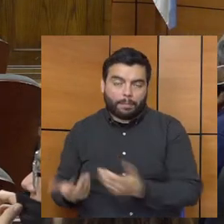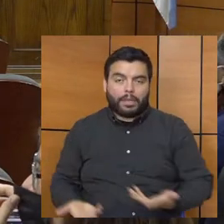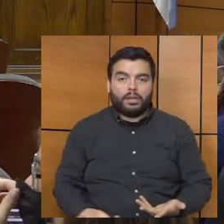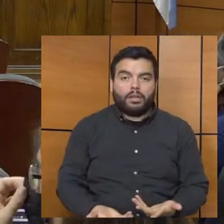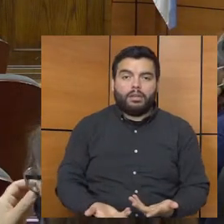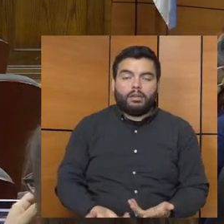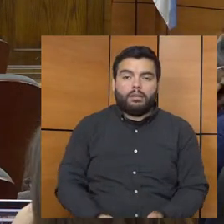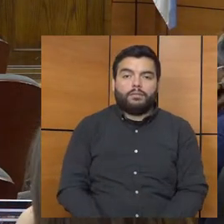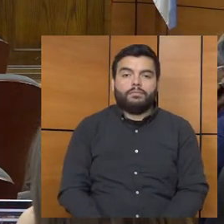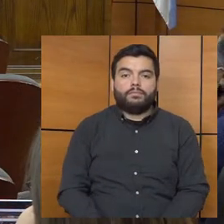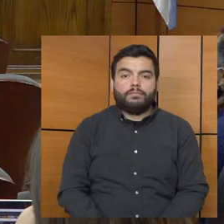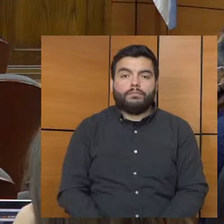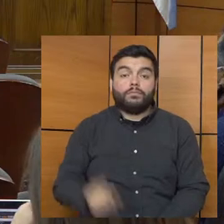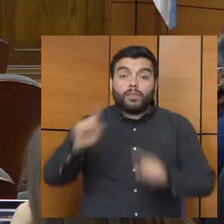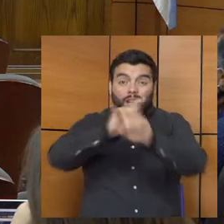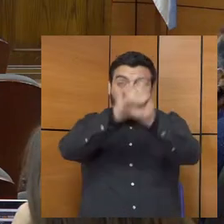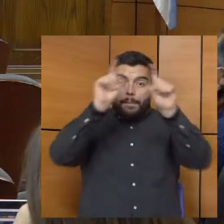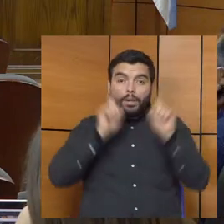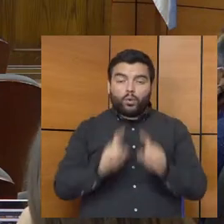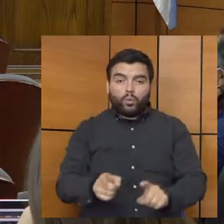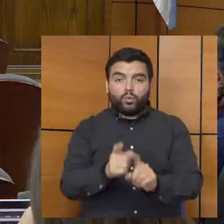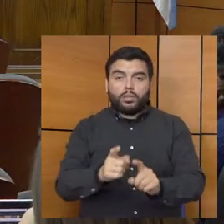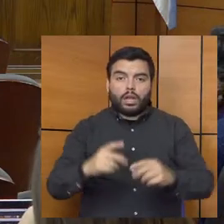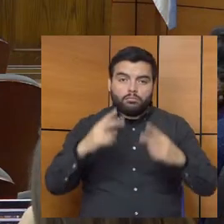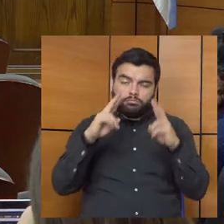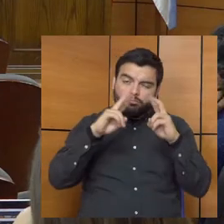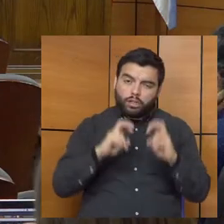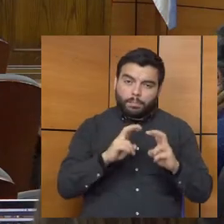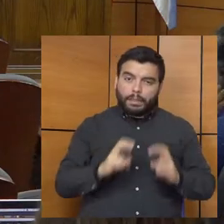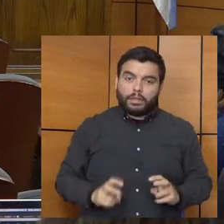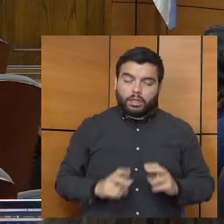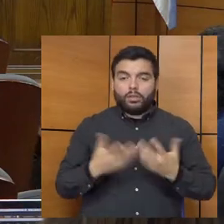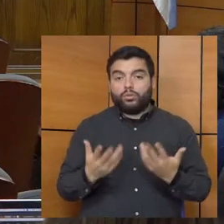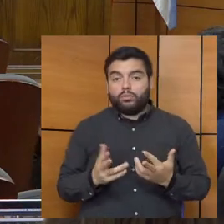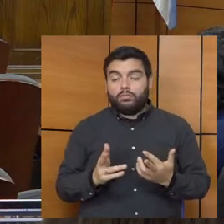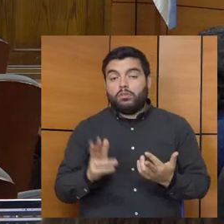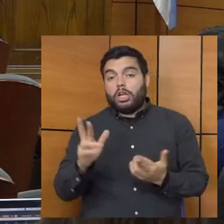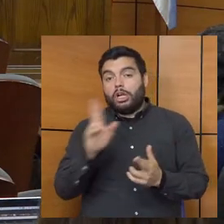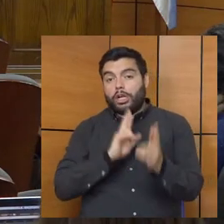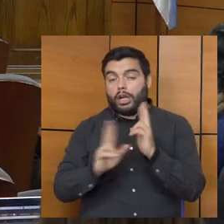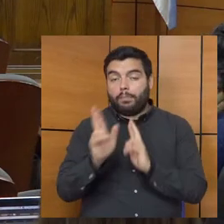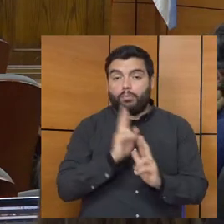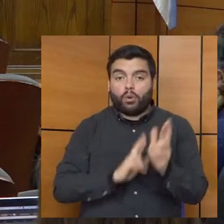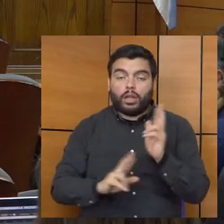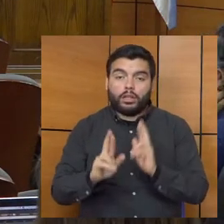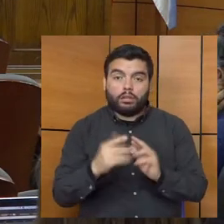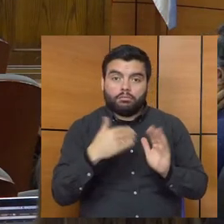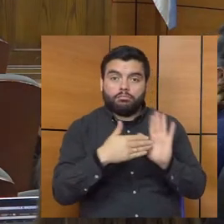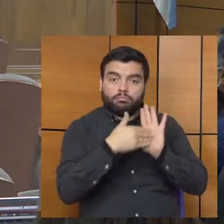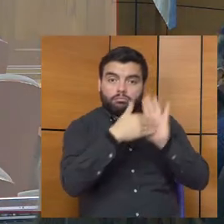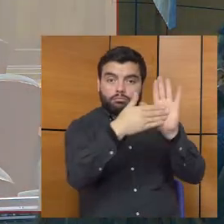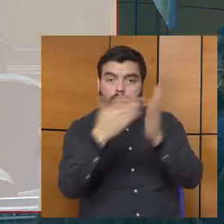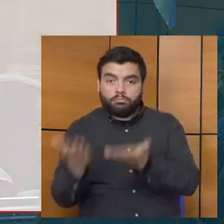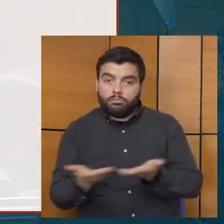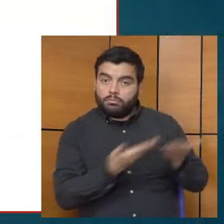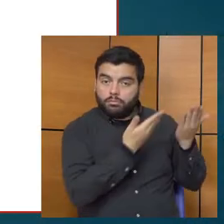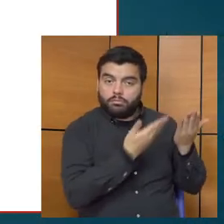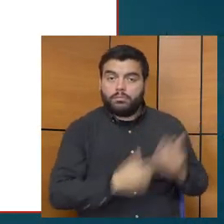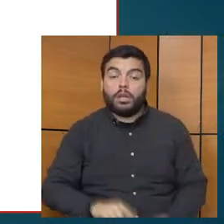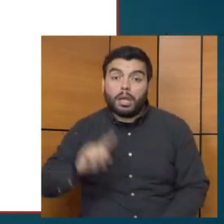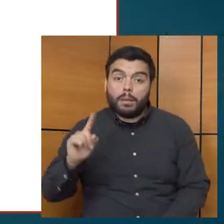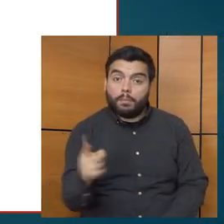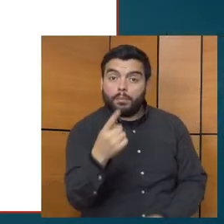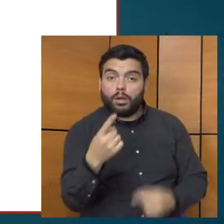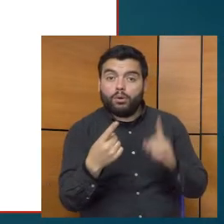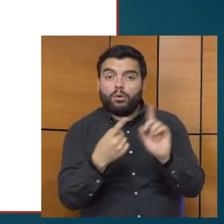Por tanto, las preguntas de investigación que intentábamos responder con este estudio es las que podemos ver aquí, ¿no? En primer